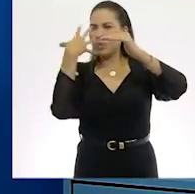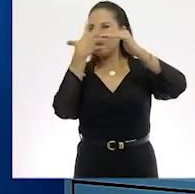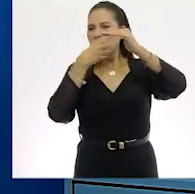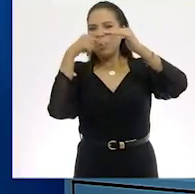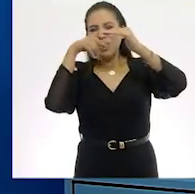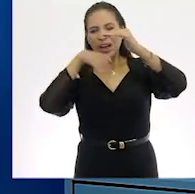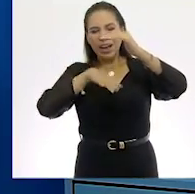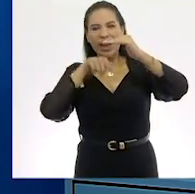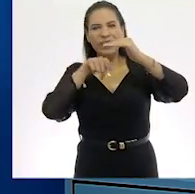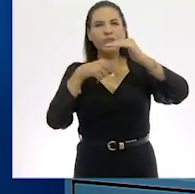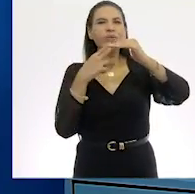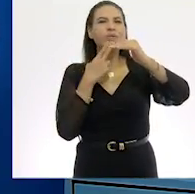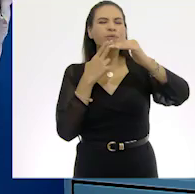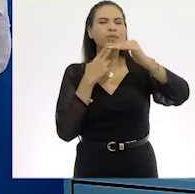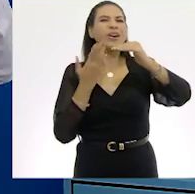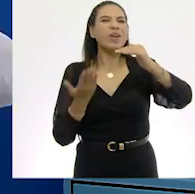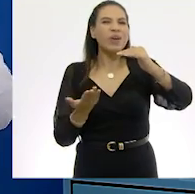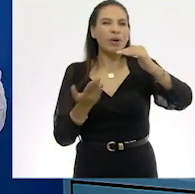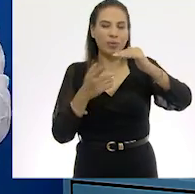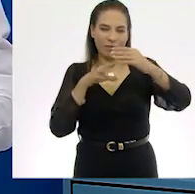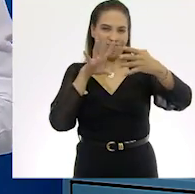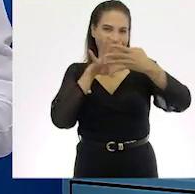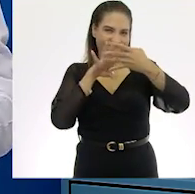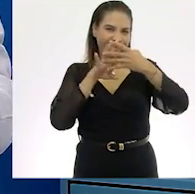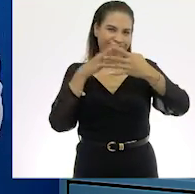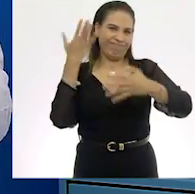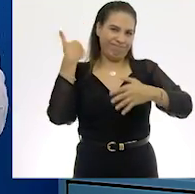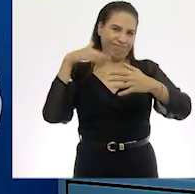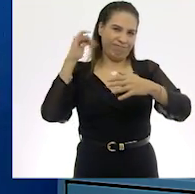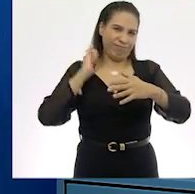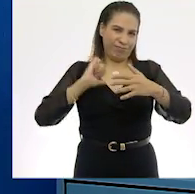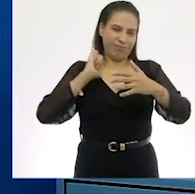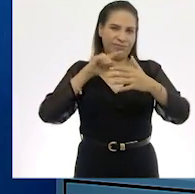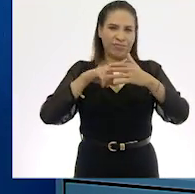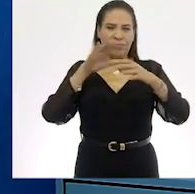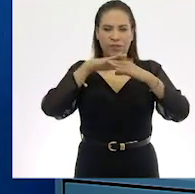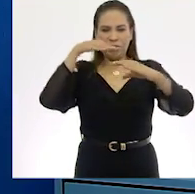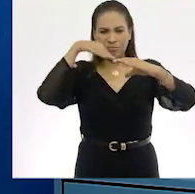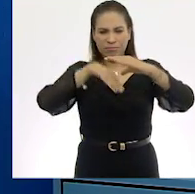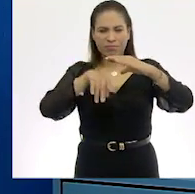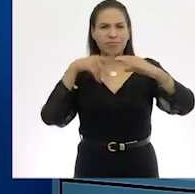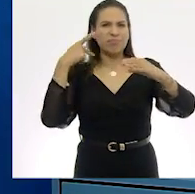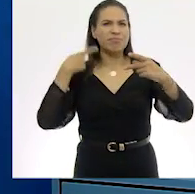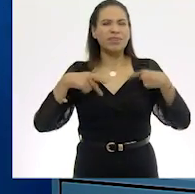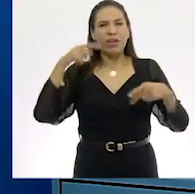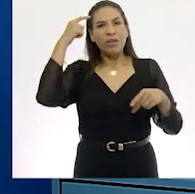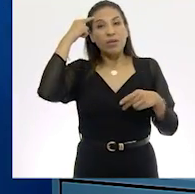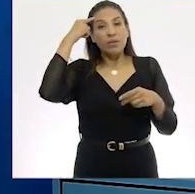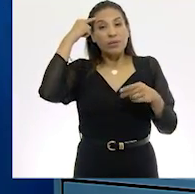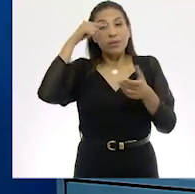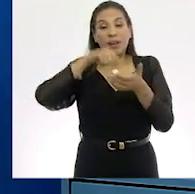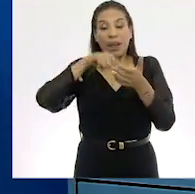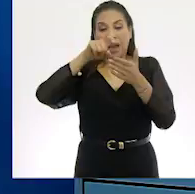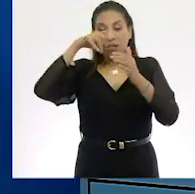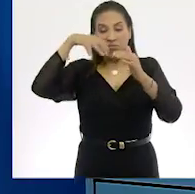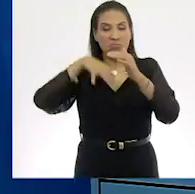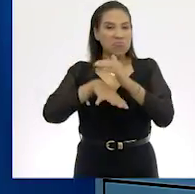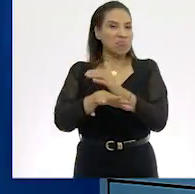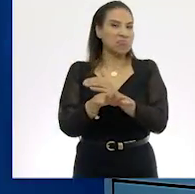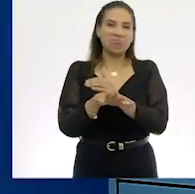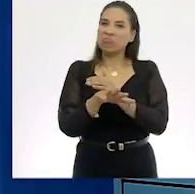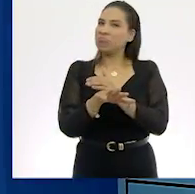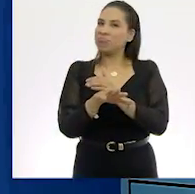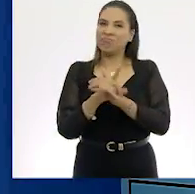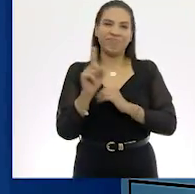ese entonces era utilizada como cárcel. Como hay muchas cuevas, toda la gente pensó que el agua se iría por ahí, pero no fue